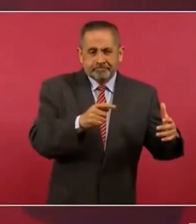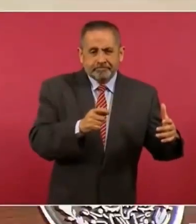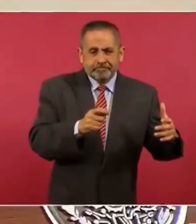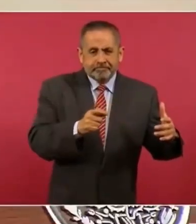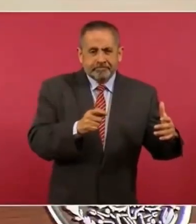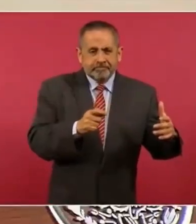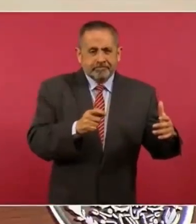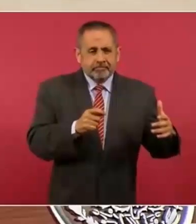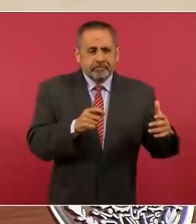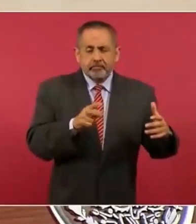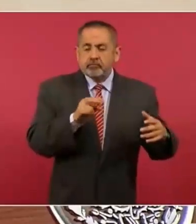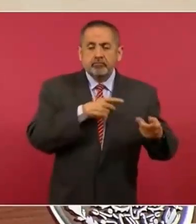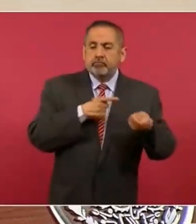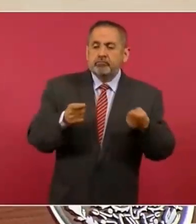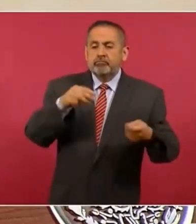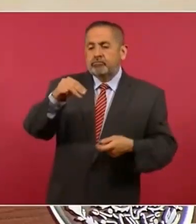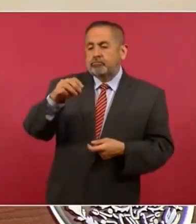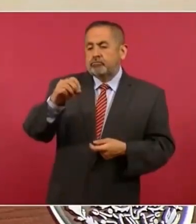los monopolios.